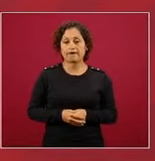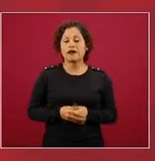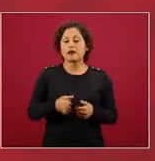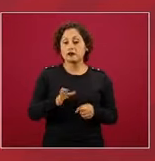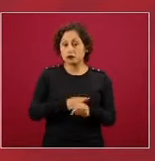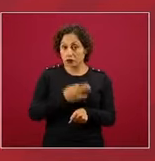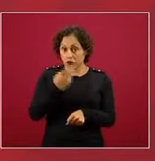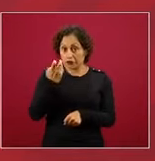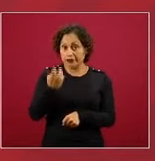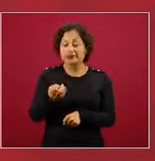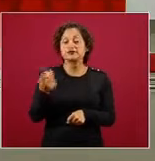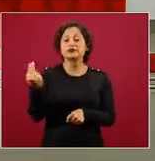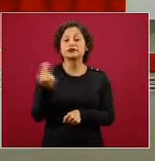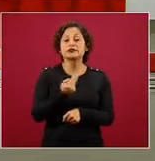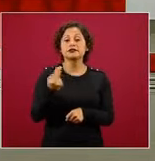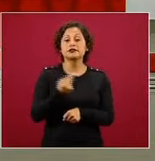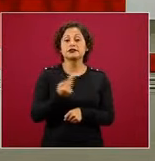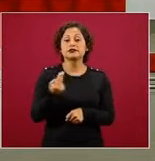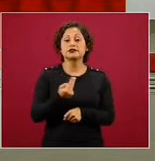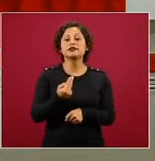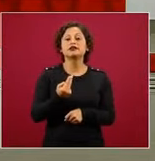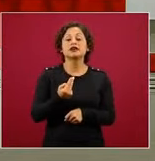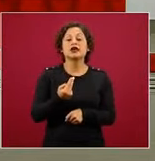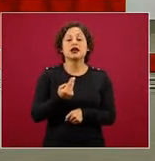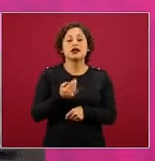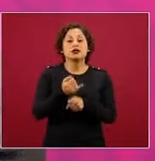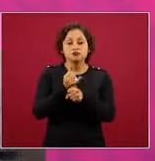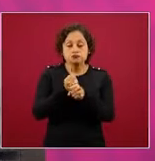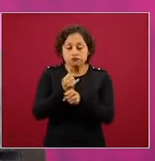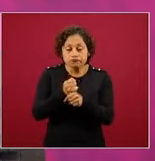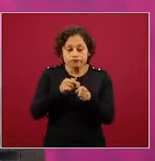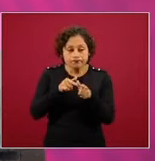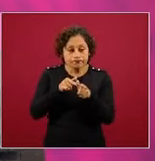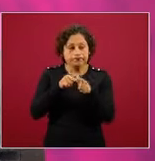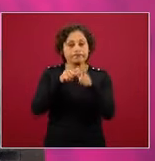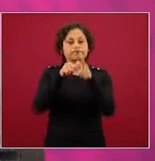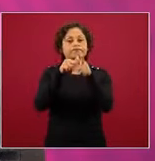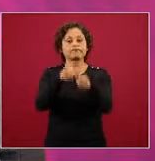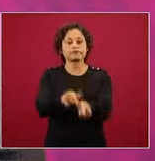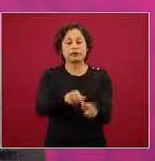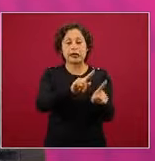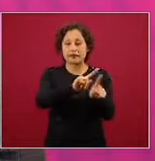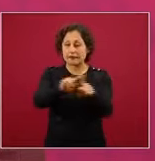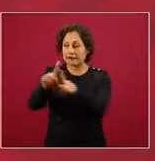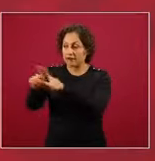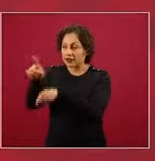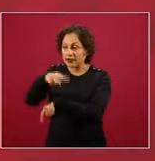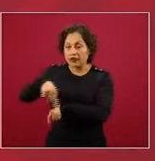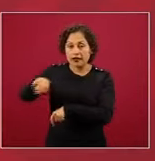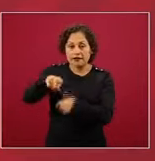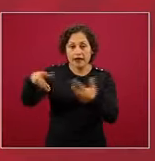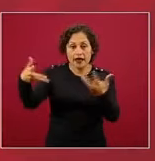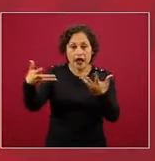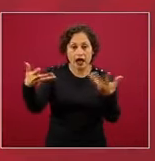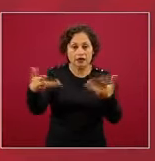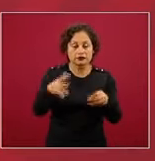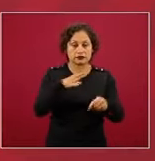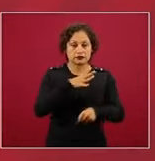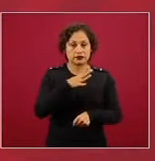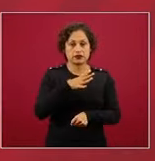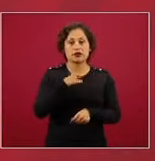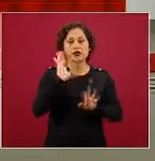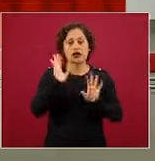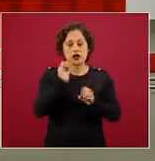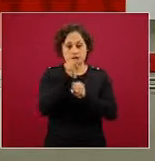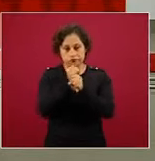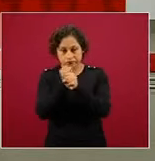dar un seguimiento muy cercano a los diferentes desarrollos que hasta el momento se tienen. Este